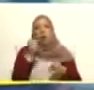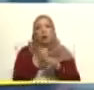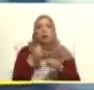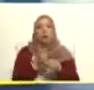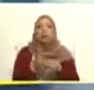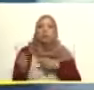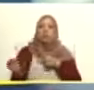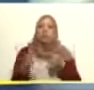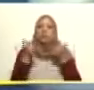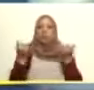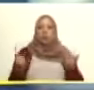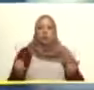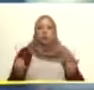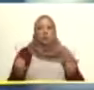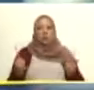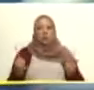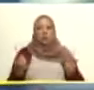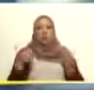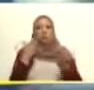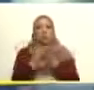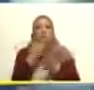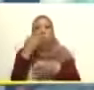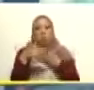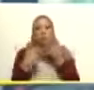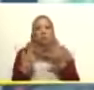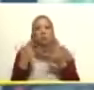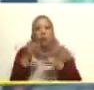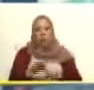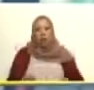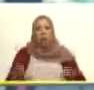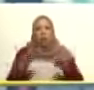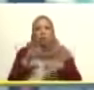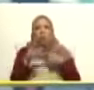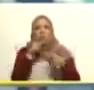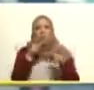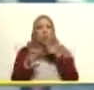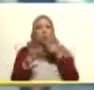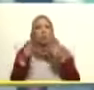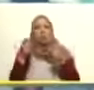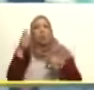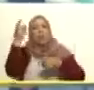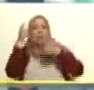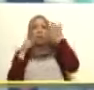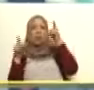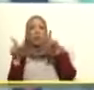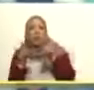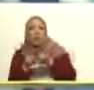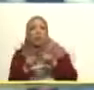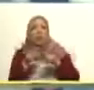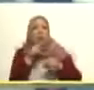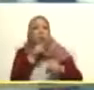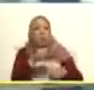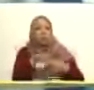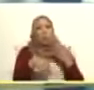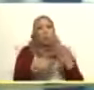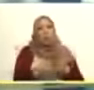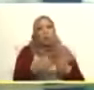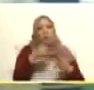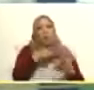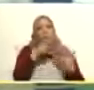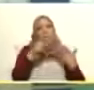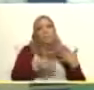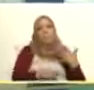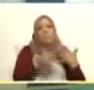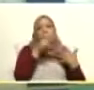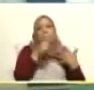de cierre de campaña, en los casa por casa, y ahí nadie pregunta si eres chavista, si eres de otro partido, si perteneces a